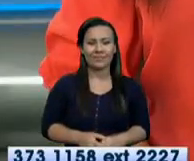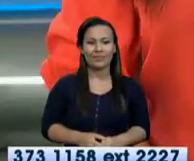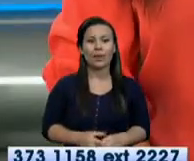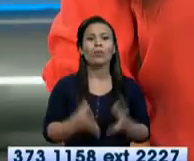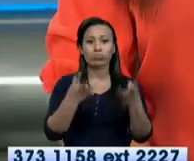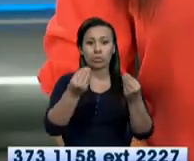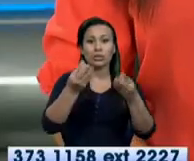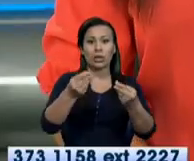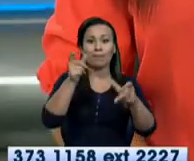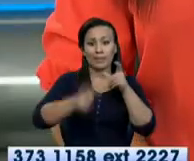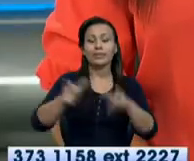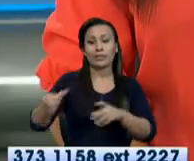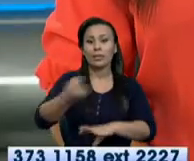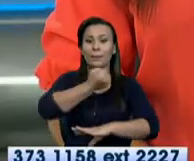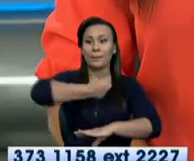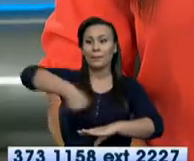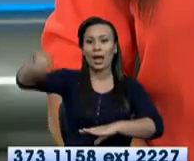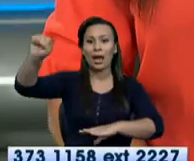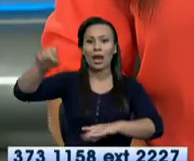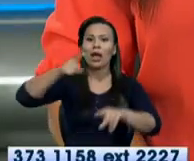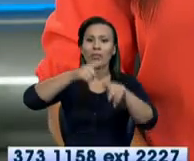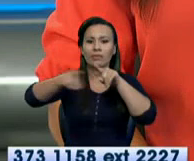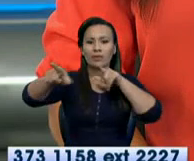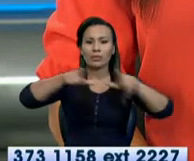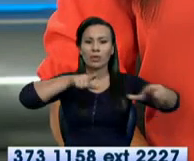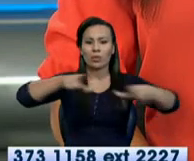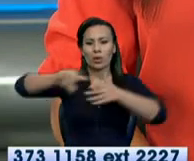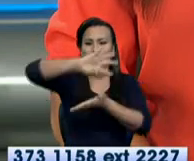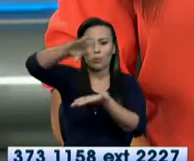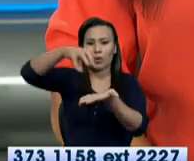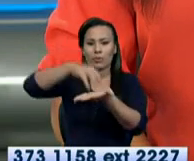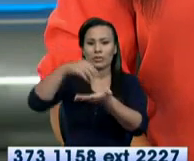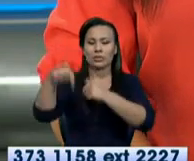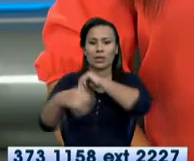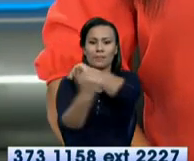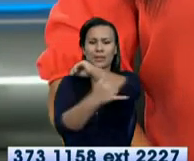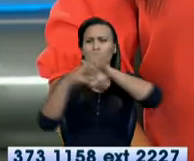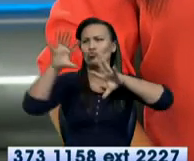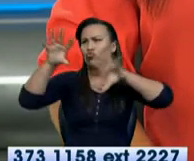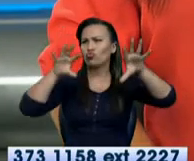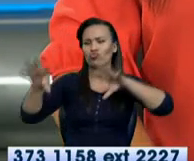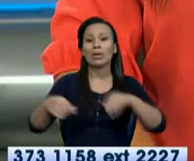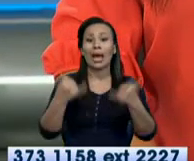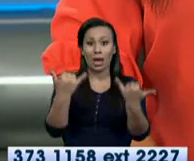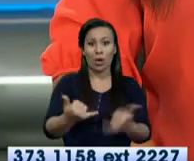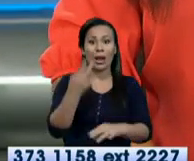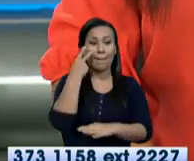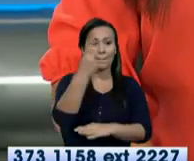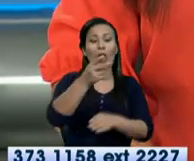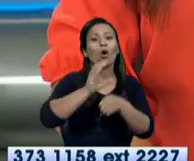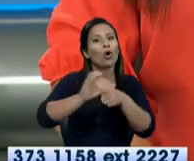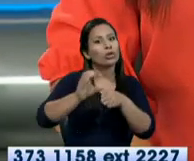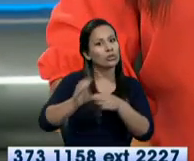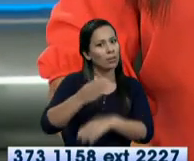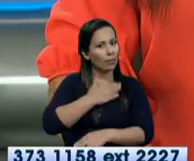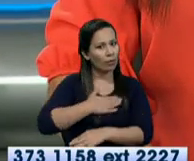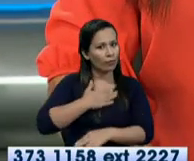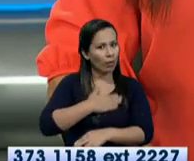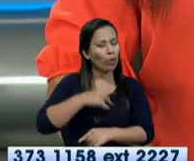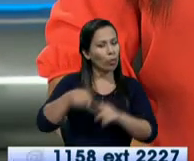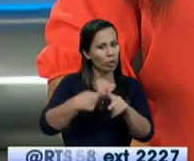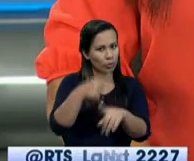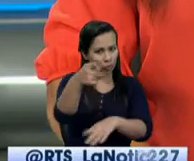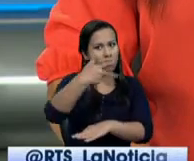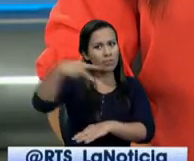Muchas personas saldrán de casa hacia diversos puntos del país durante el feriado. En la siguiente nota conozca algunas recomendaciones para prevenir